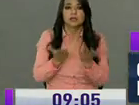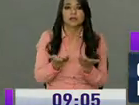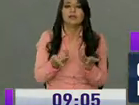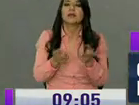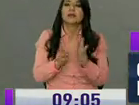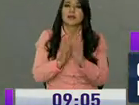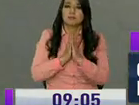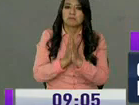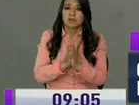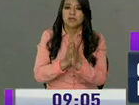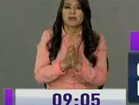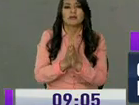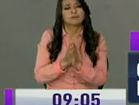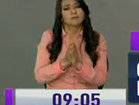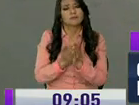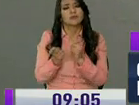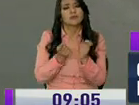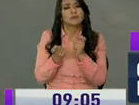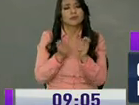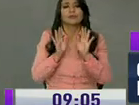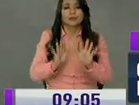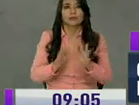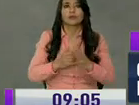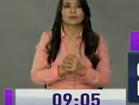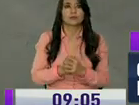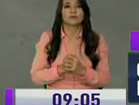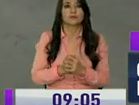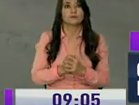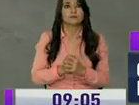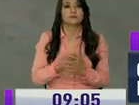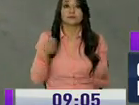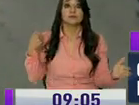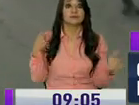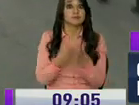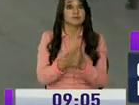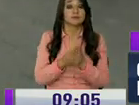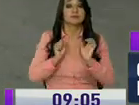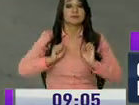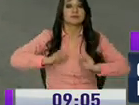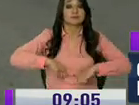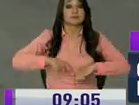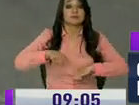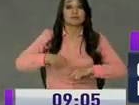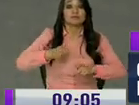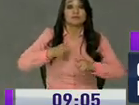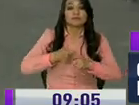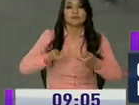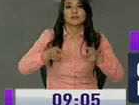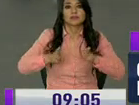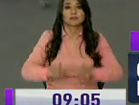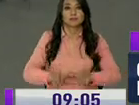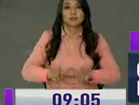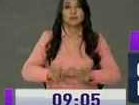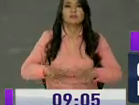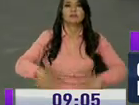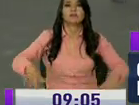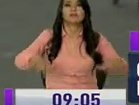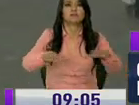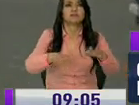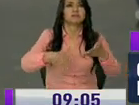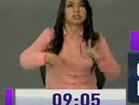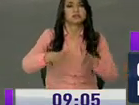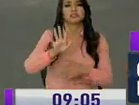también haya un poco de control, puesto que pueden haber accidentes. Hace pocos minutos también llegaron alrededor